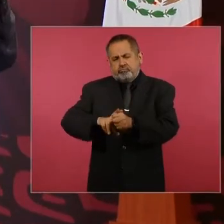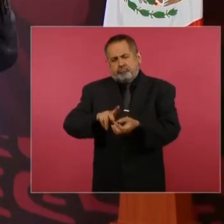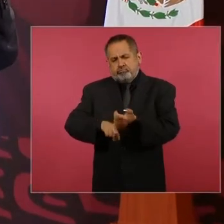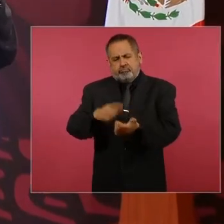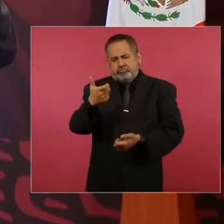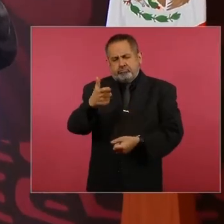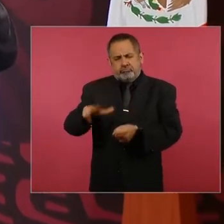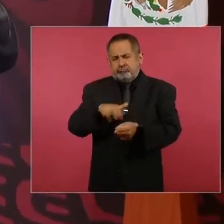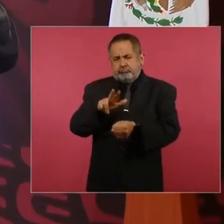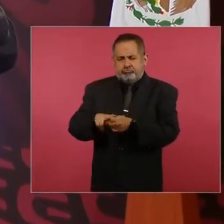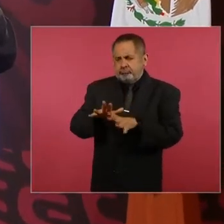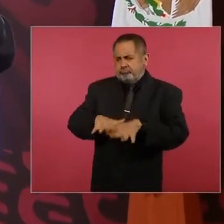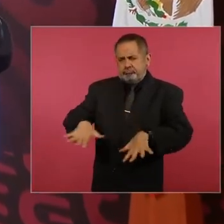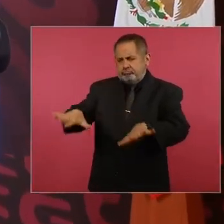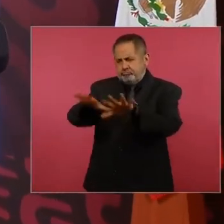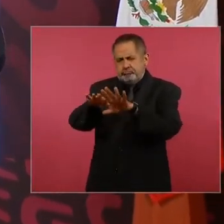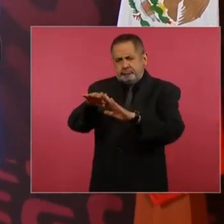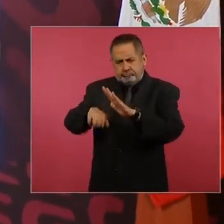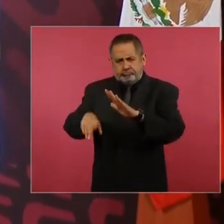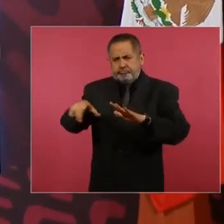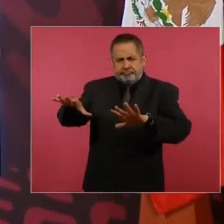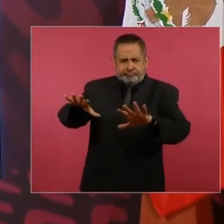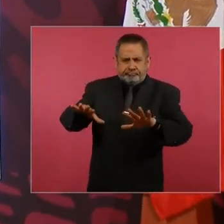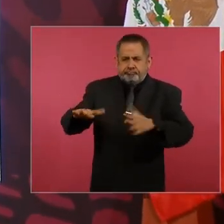y se va